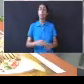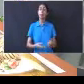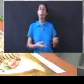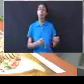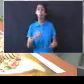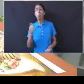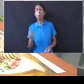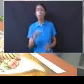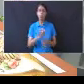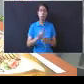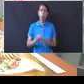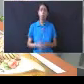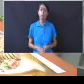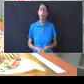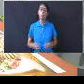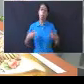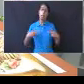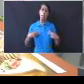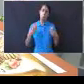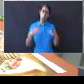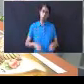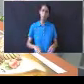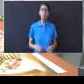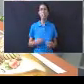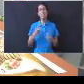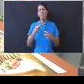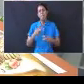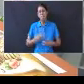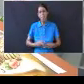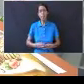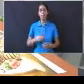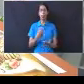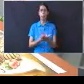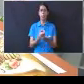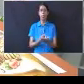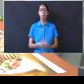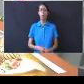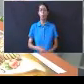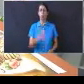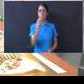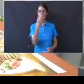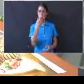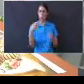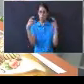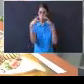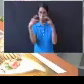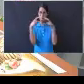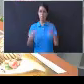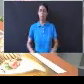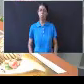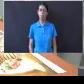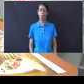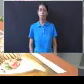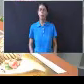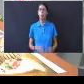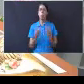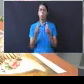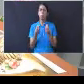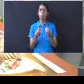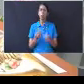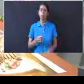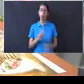la cuestión del dinero, hermano. Sí, a veces alegan por un montón de cosas.